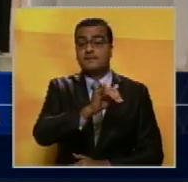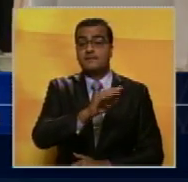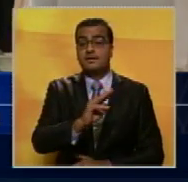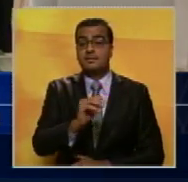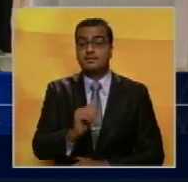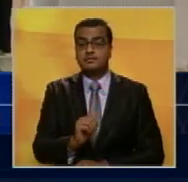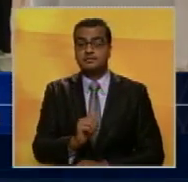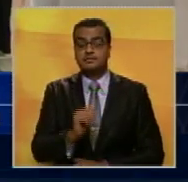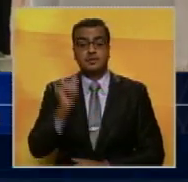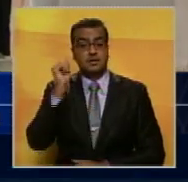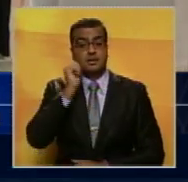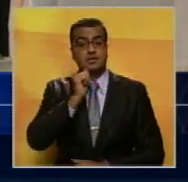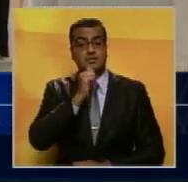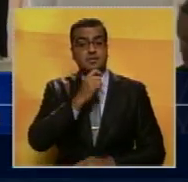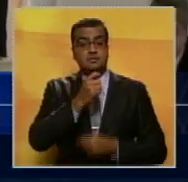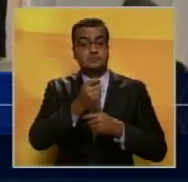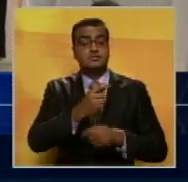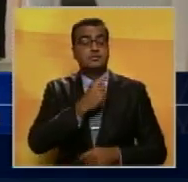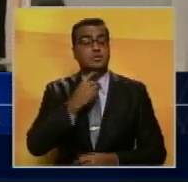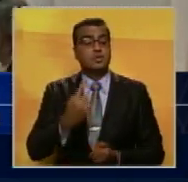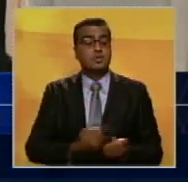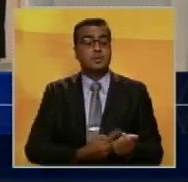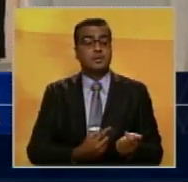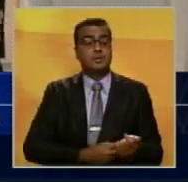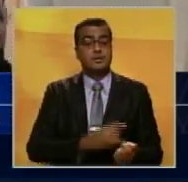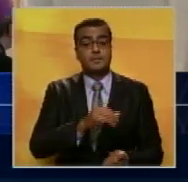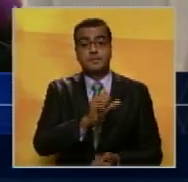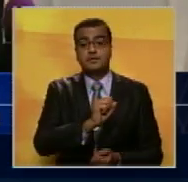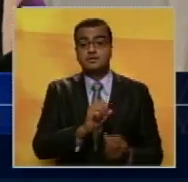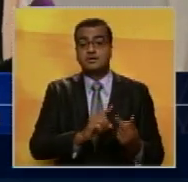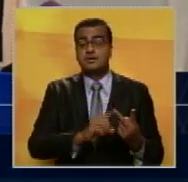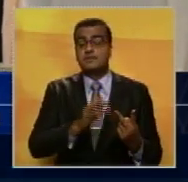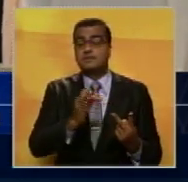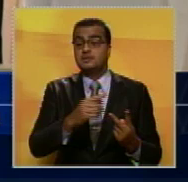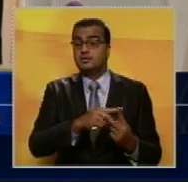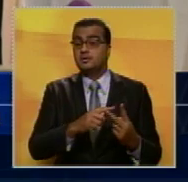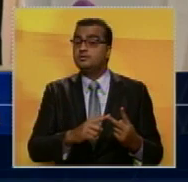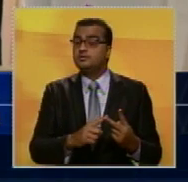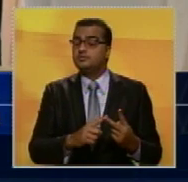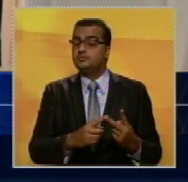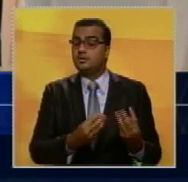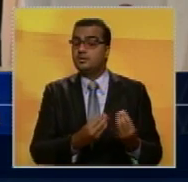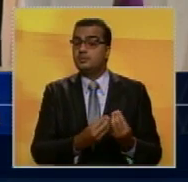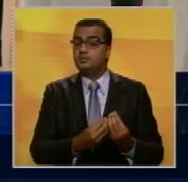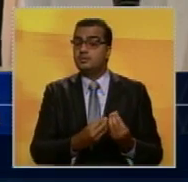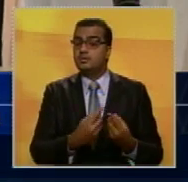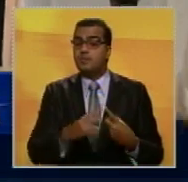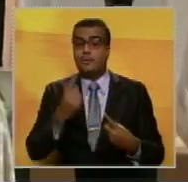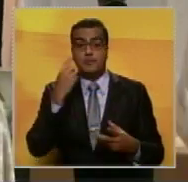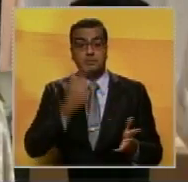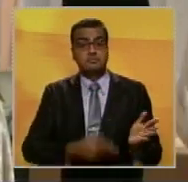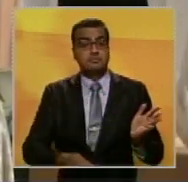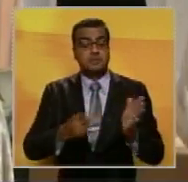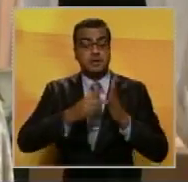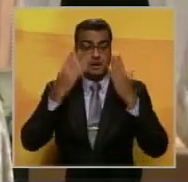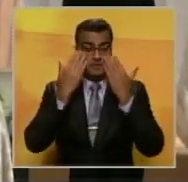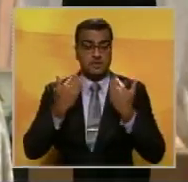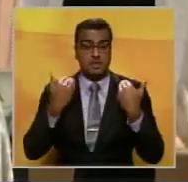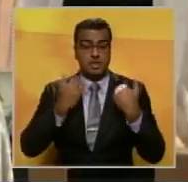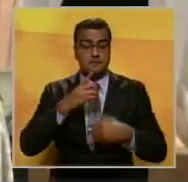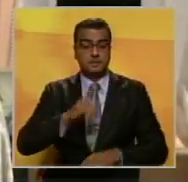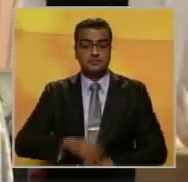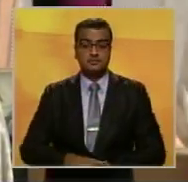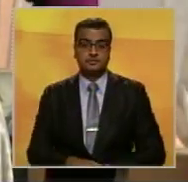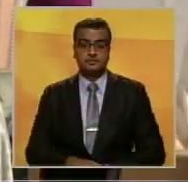El sábado será la canonización de los hermanos Jacinta y Francisco Marto, quienes junto a su prima Lucía presenciaron a la Santísima